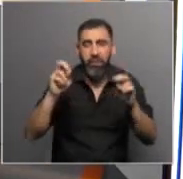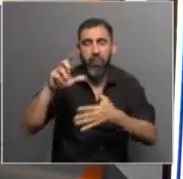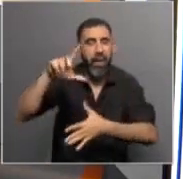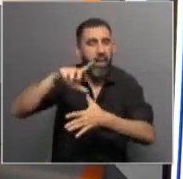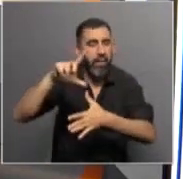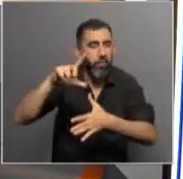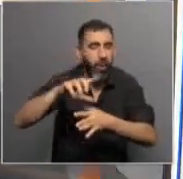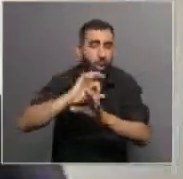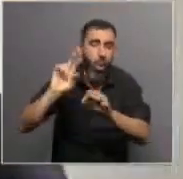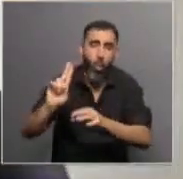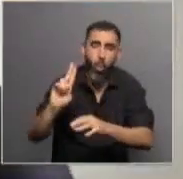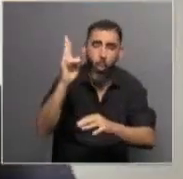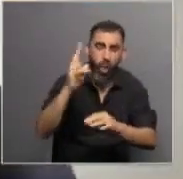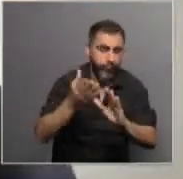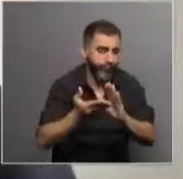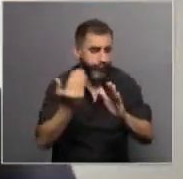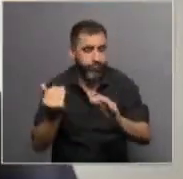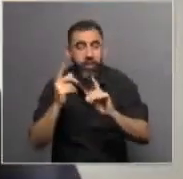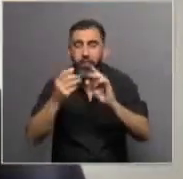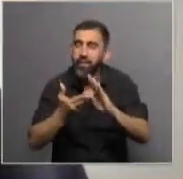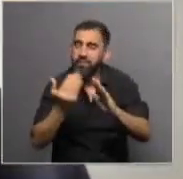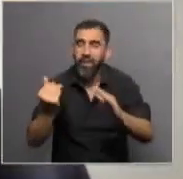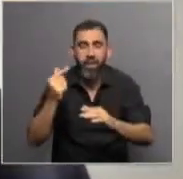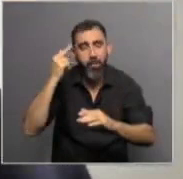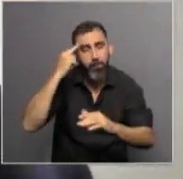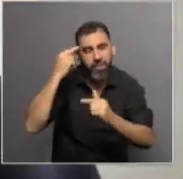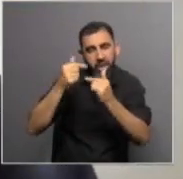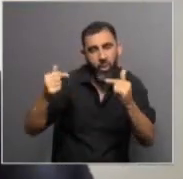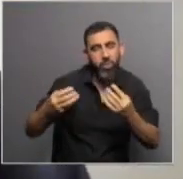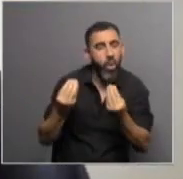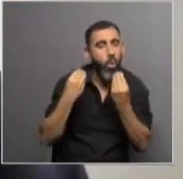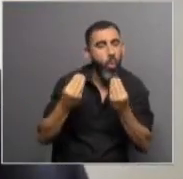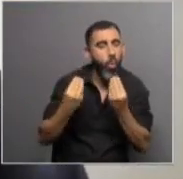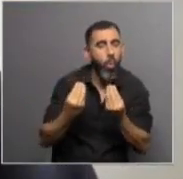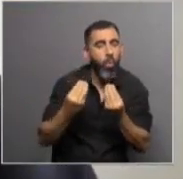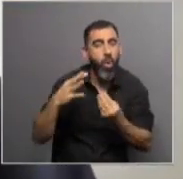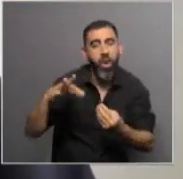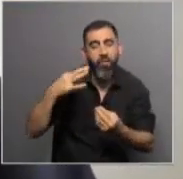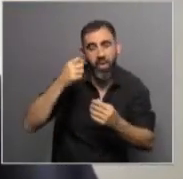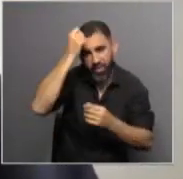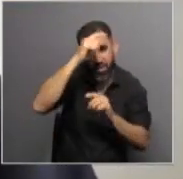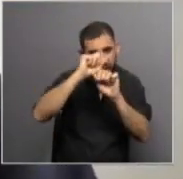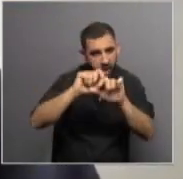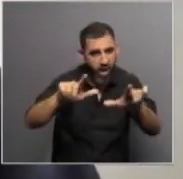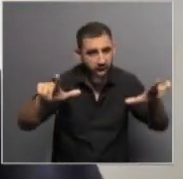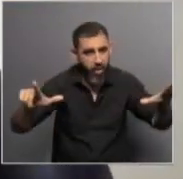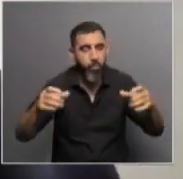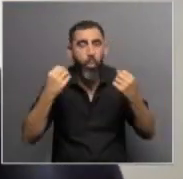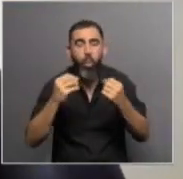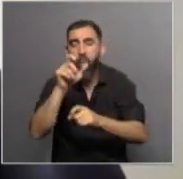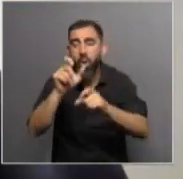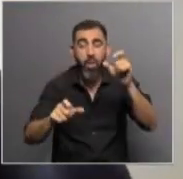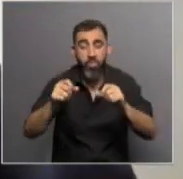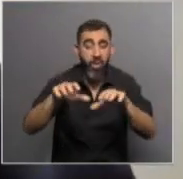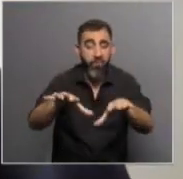latinoamericano o lo uruguayo, también desarticula estereotipos acerca de cómo es la vida rural, cómo son los pobladores de la